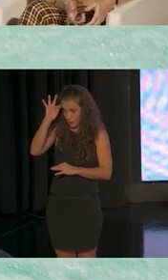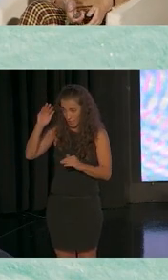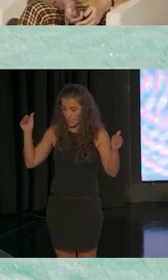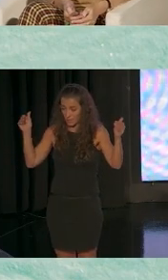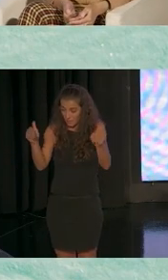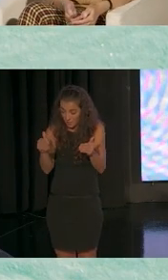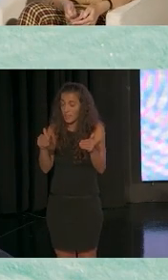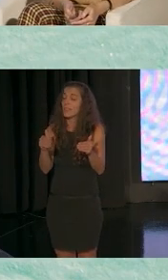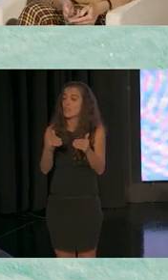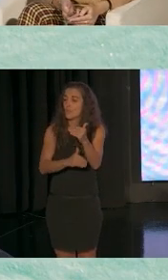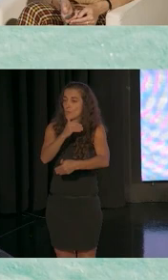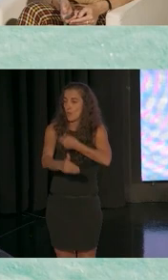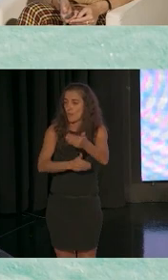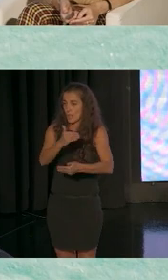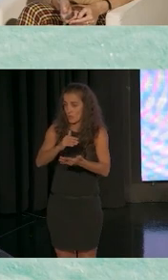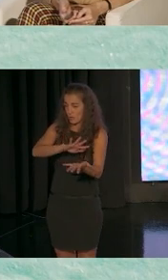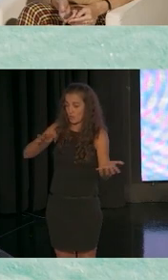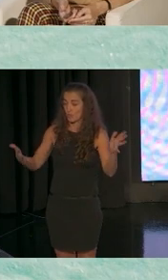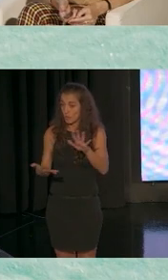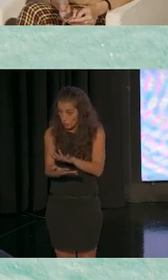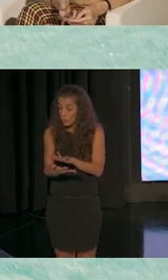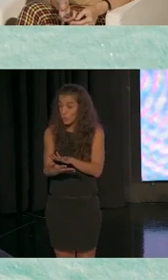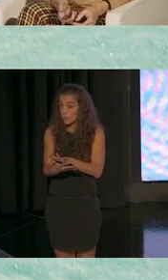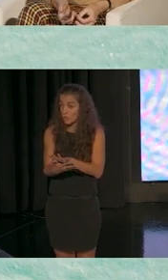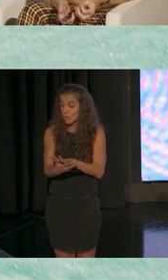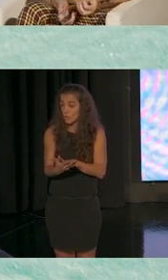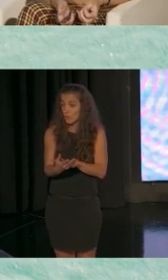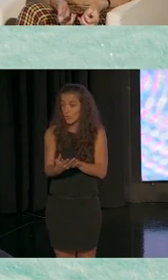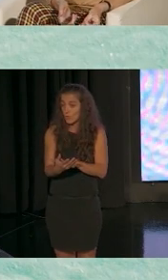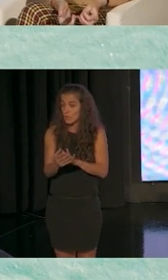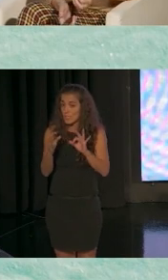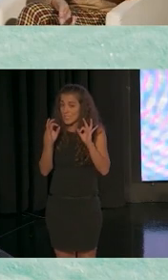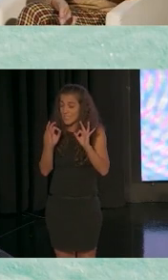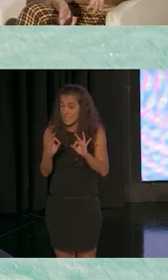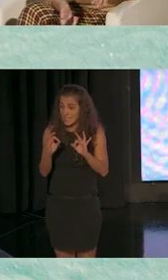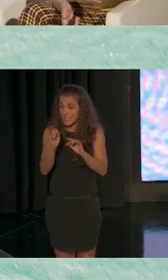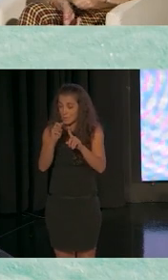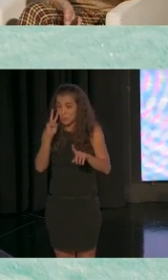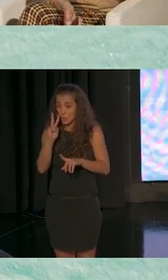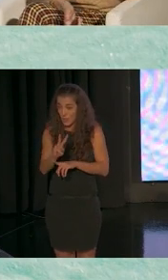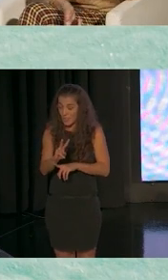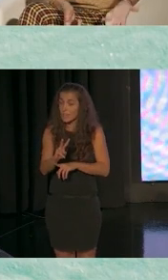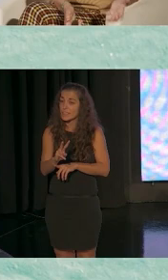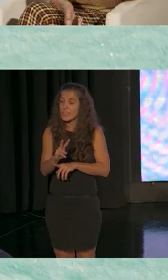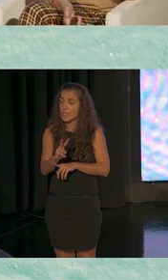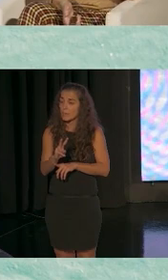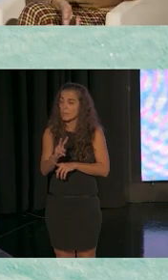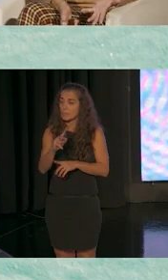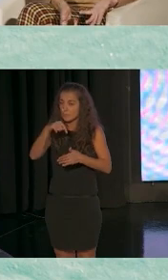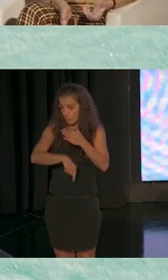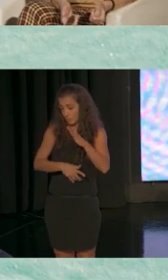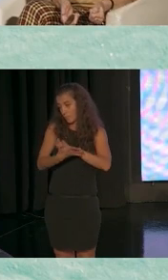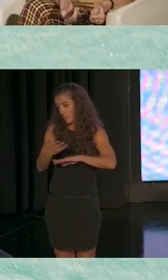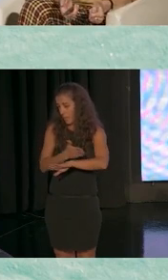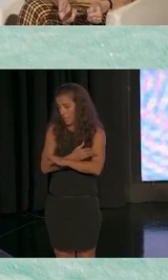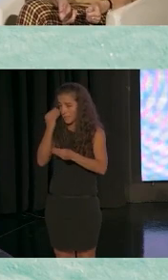de ese proyecto de transformación insisto una transformación profunda y Eso incluye reflexión y